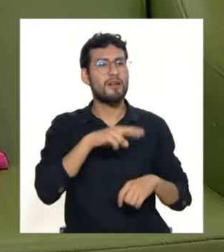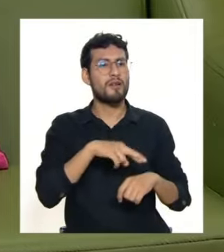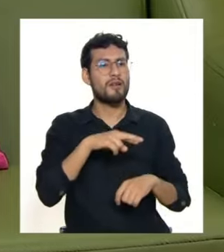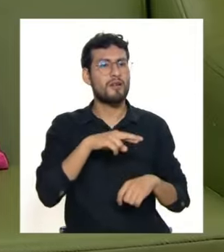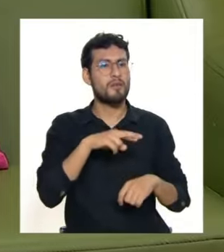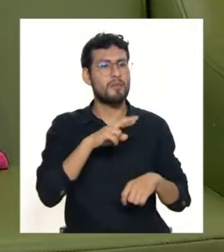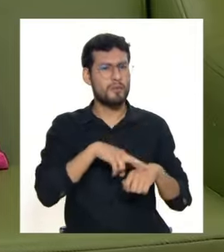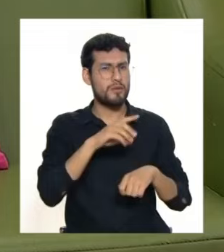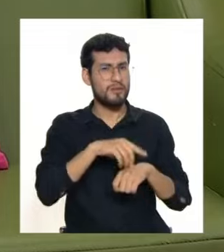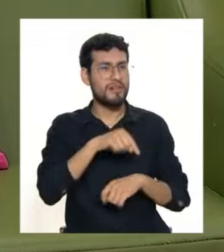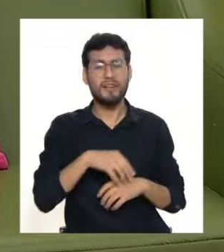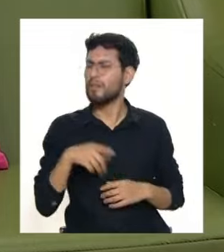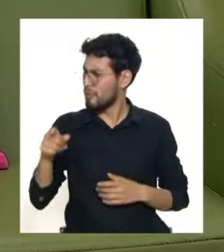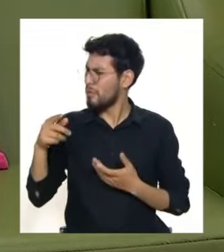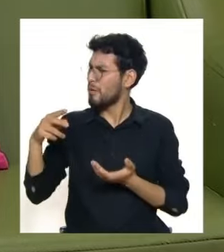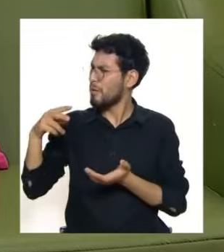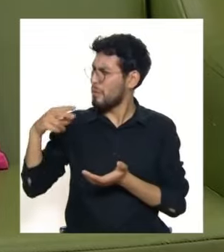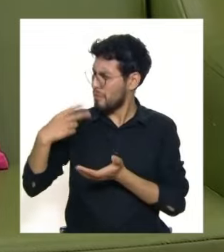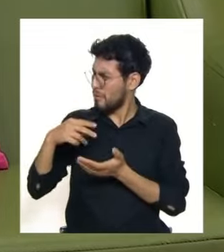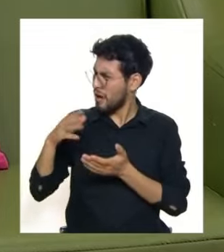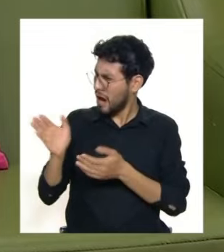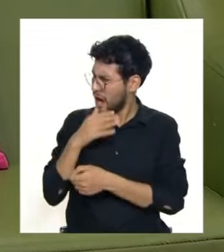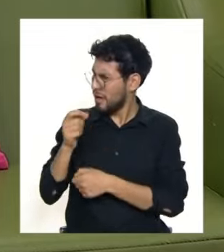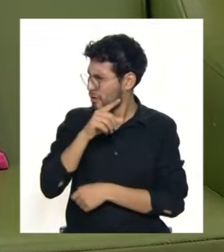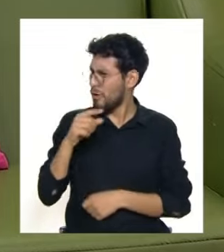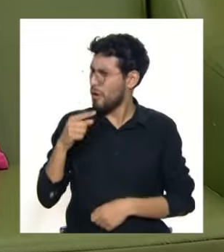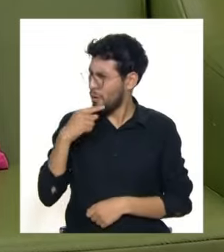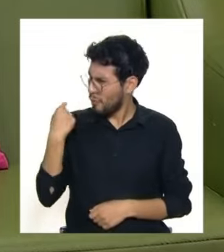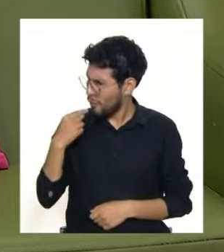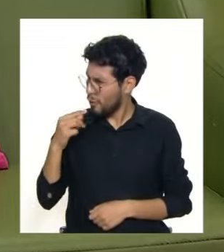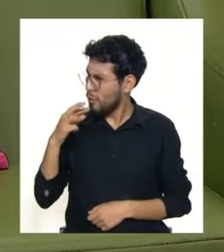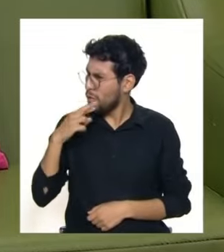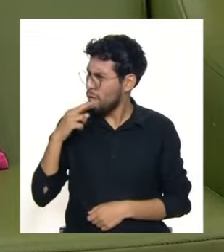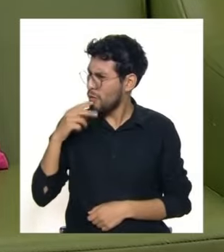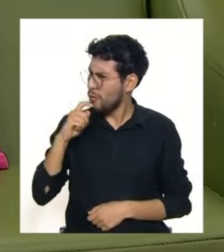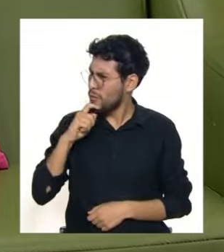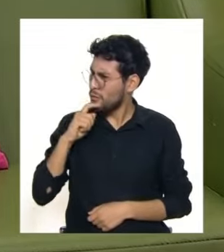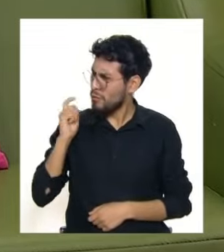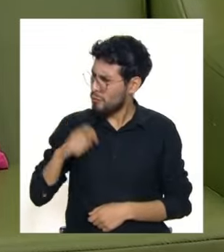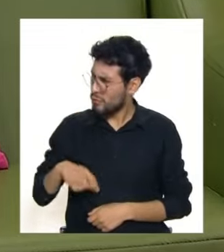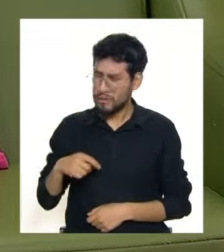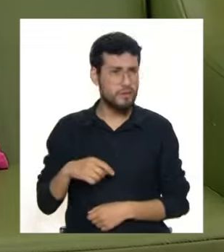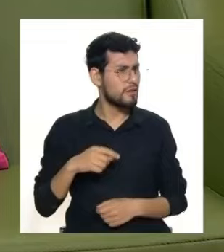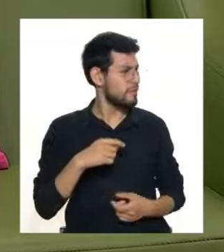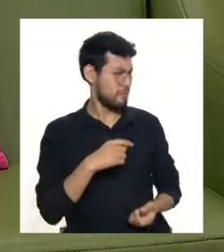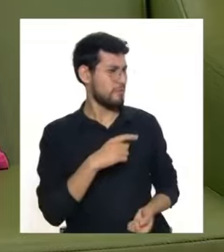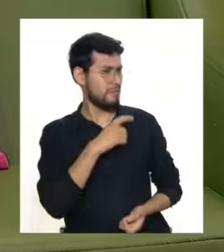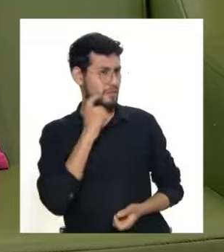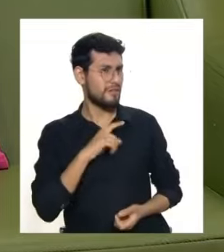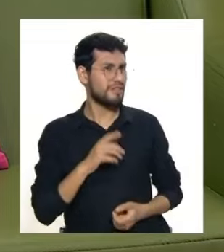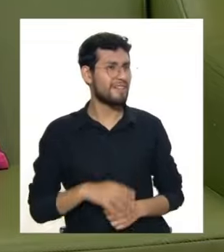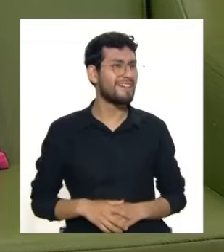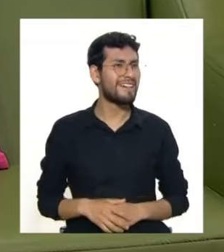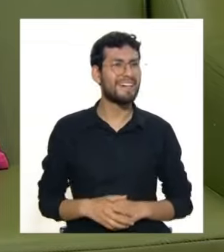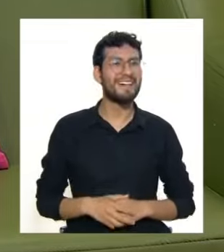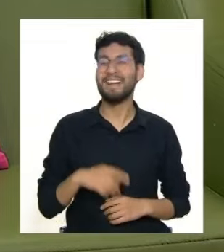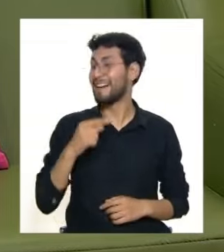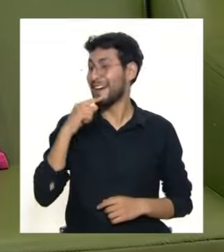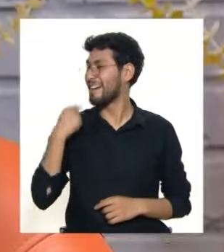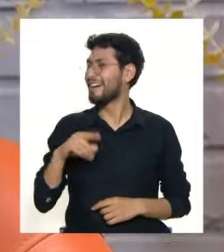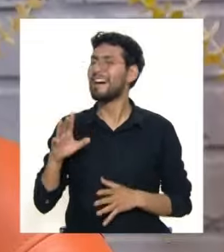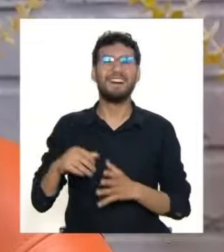el mundo. Sí. Además, fuiste a cantar hasta Rusia, creo. ¿A Rusia? Sí. No, ¿quién te dijo eso? Ella no,